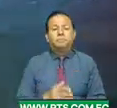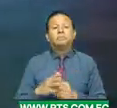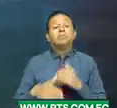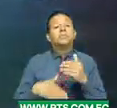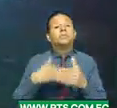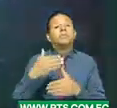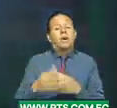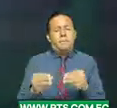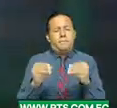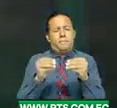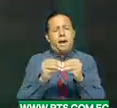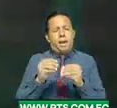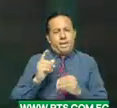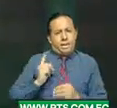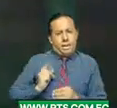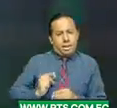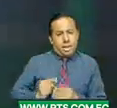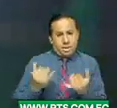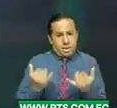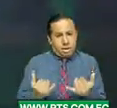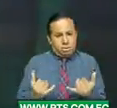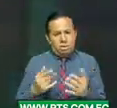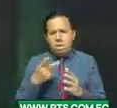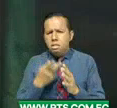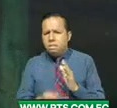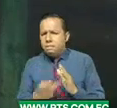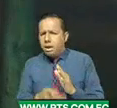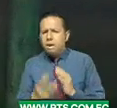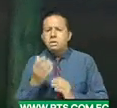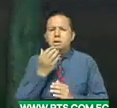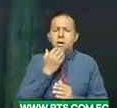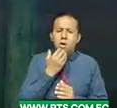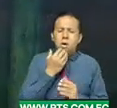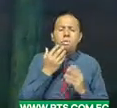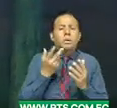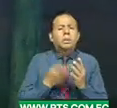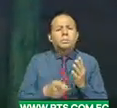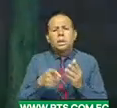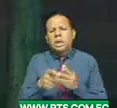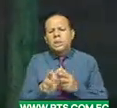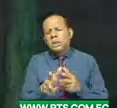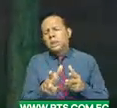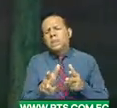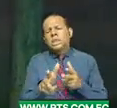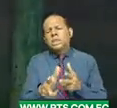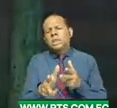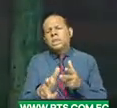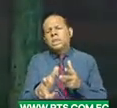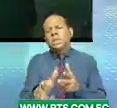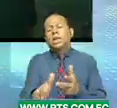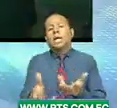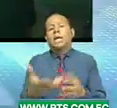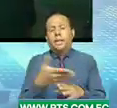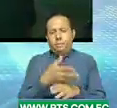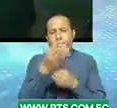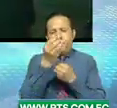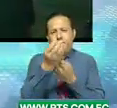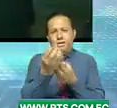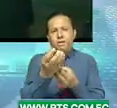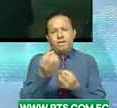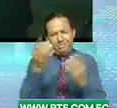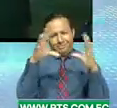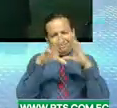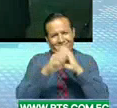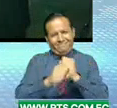instantes le tendremos detalles de lo que está sucediendo más adelante y por qué se ha originado este congestionamiento. Anali, amigos televidentes, buenas